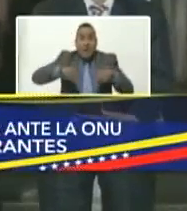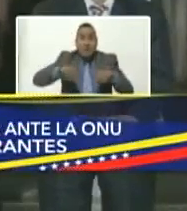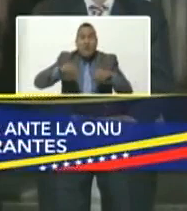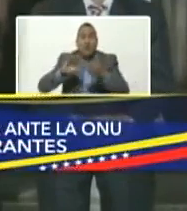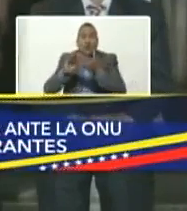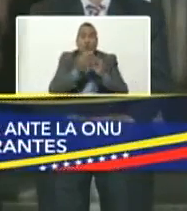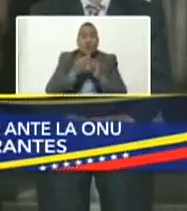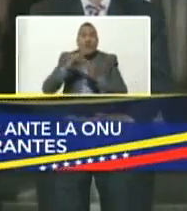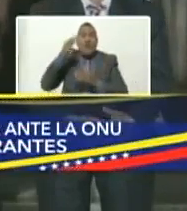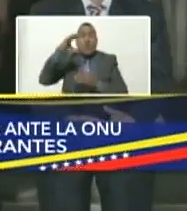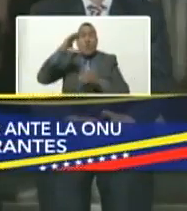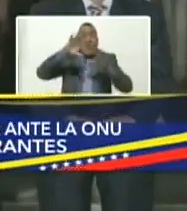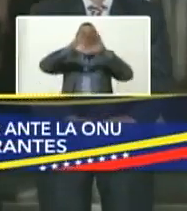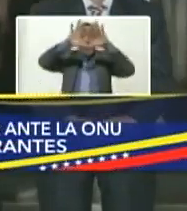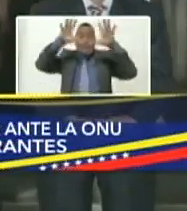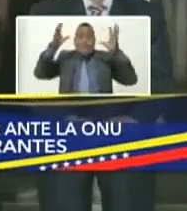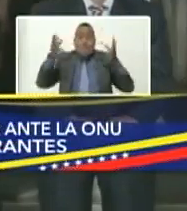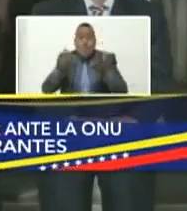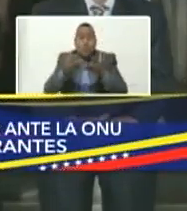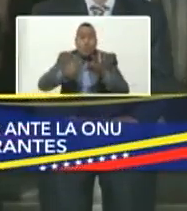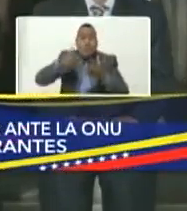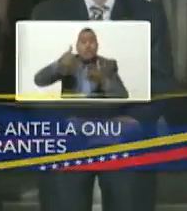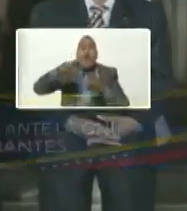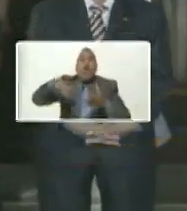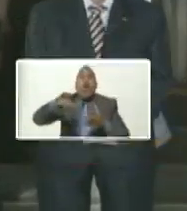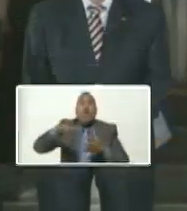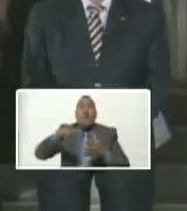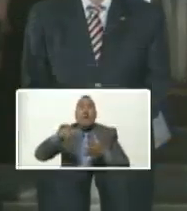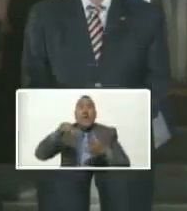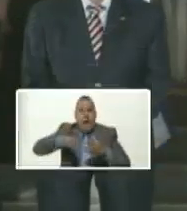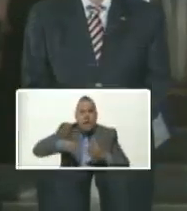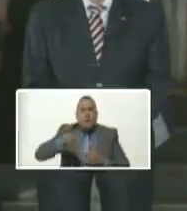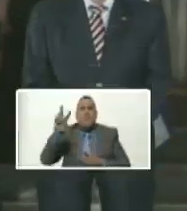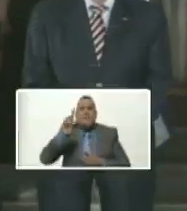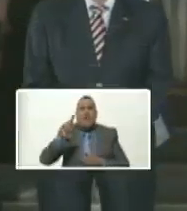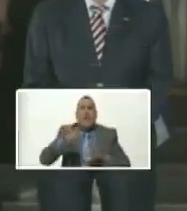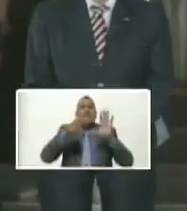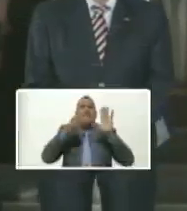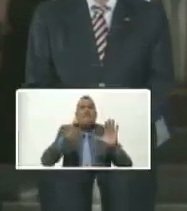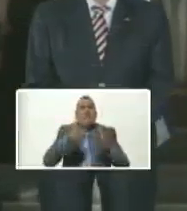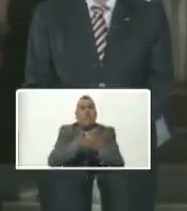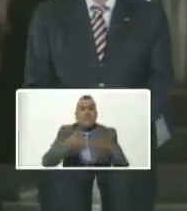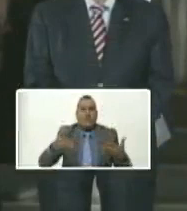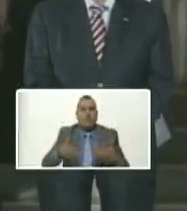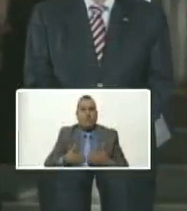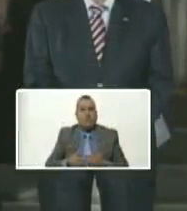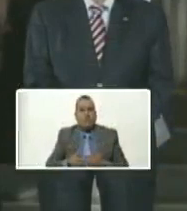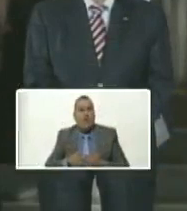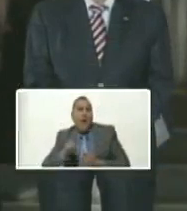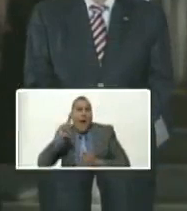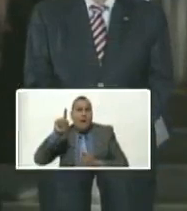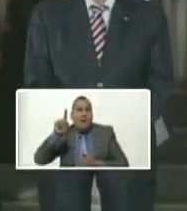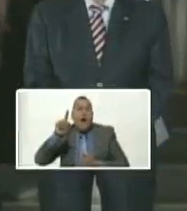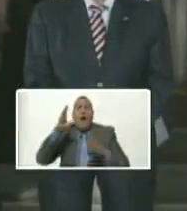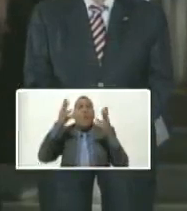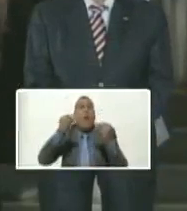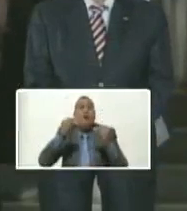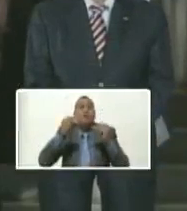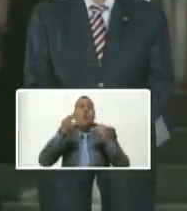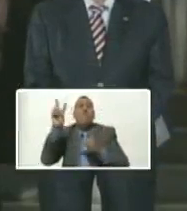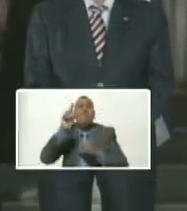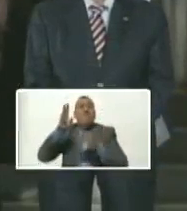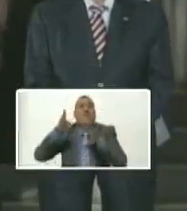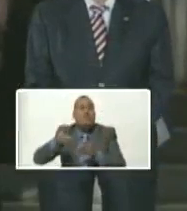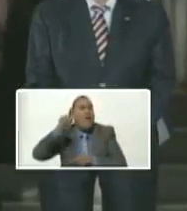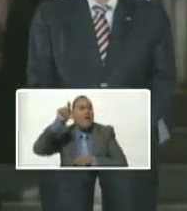colombiana más grande del mundo, 6 millones de colombianos. Allá hay 600.000 y están matando a 2 por día. Hay 800 y